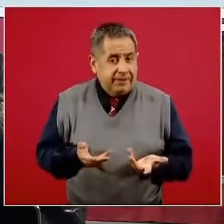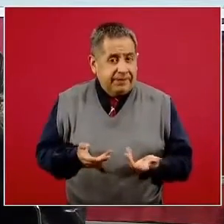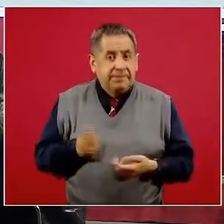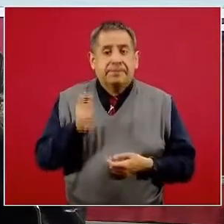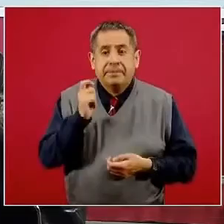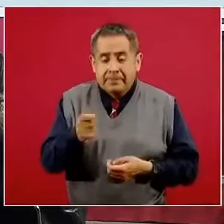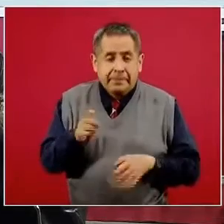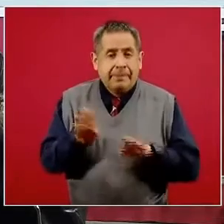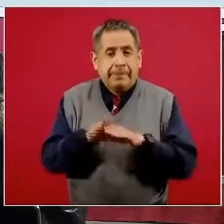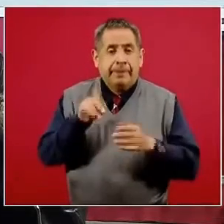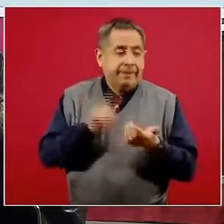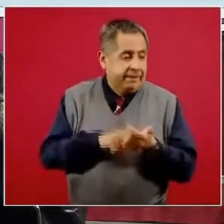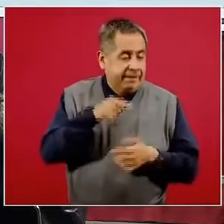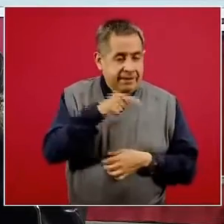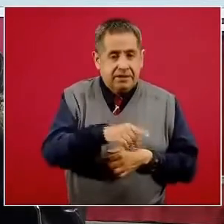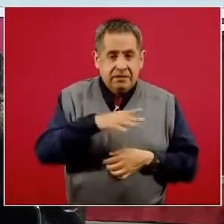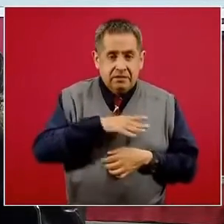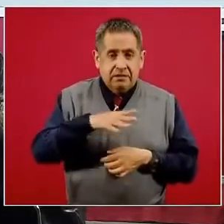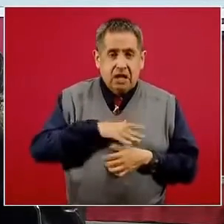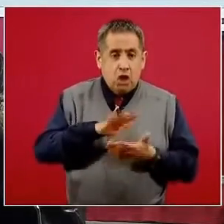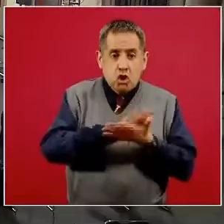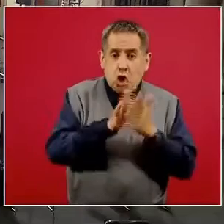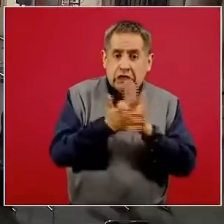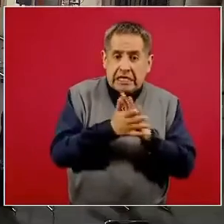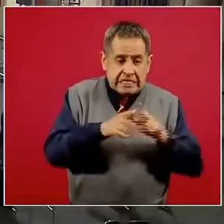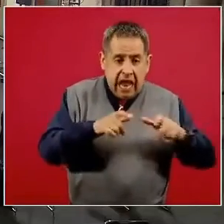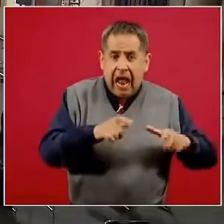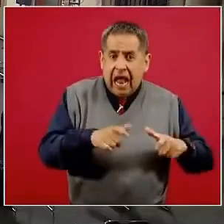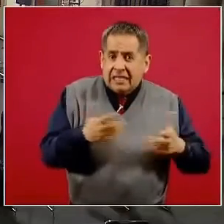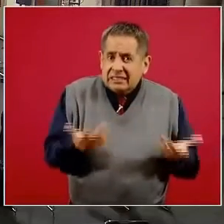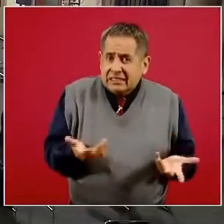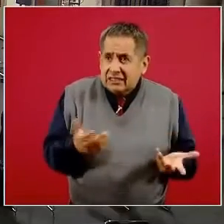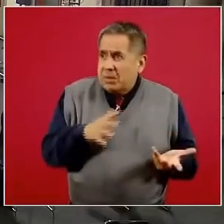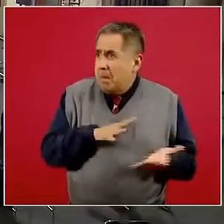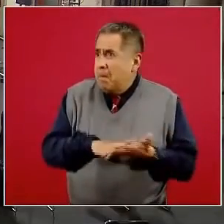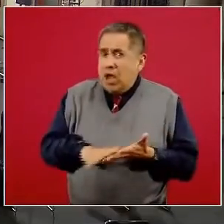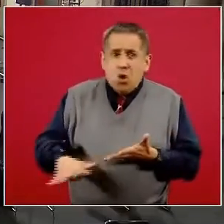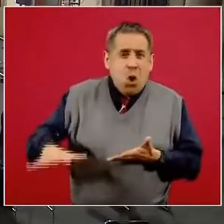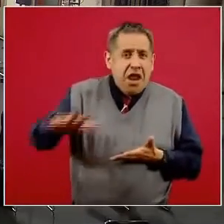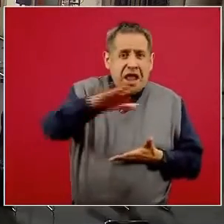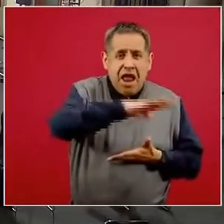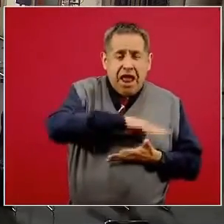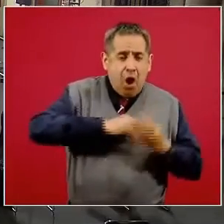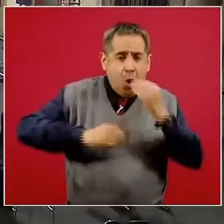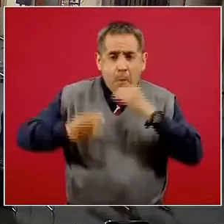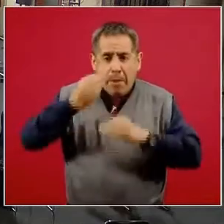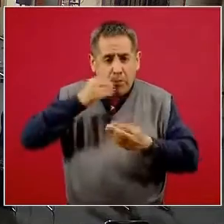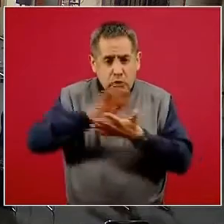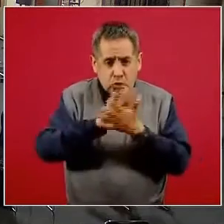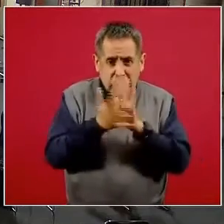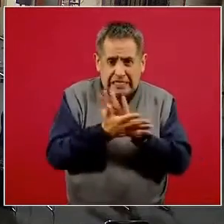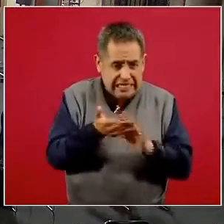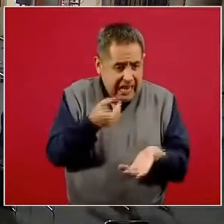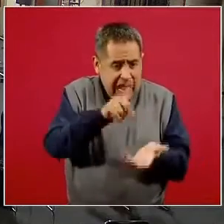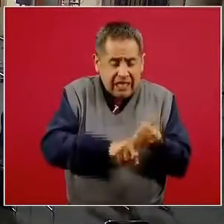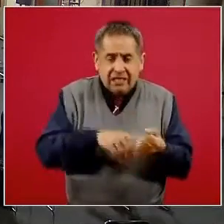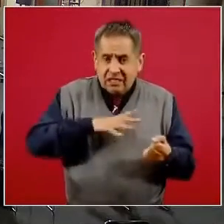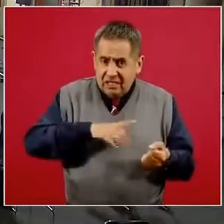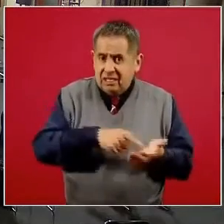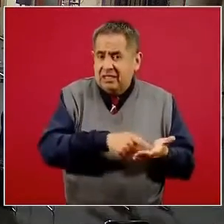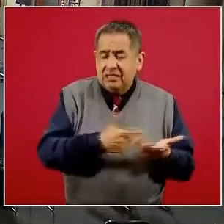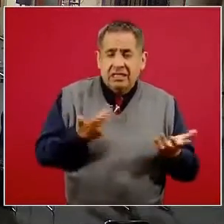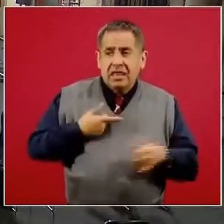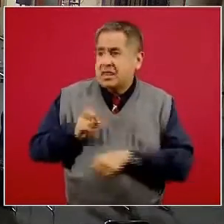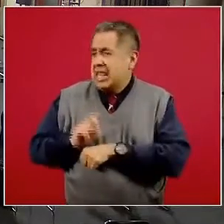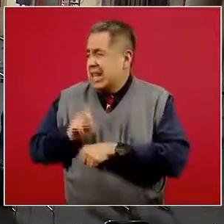más cuando se presenta en las tortillas, que es prácticamente el alimento que todas y todos consumimos diariamente en